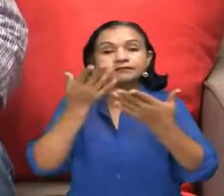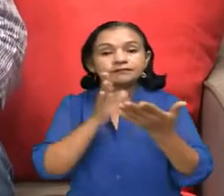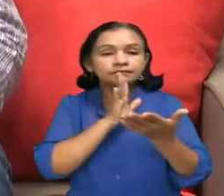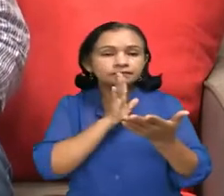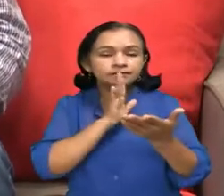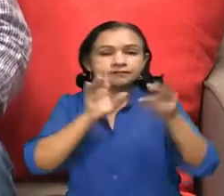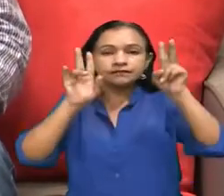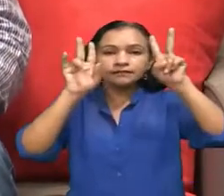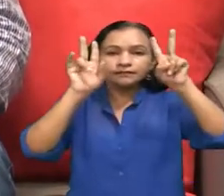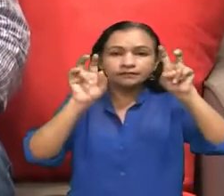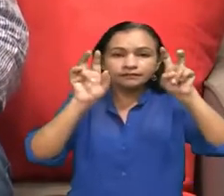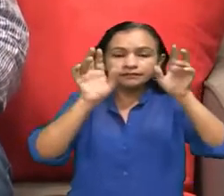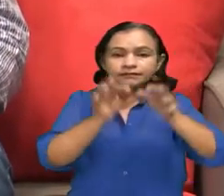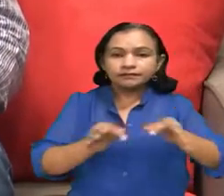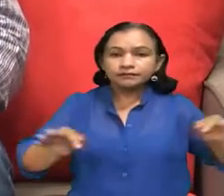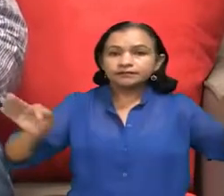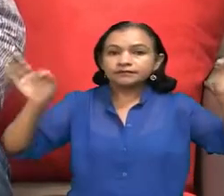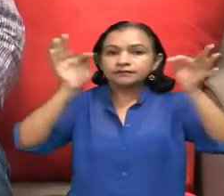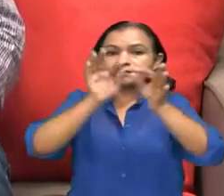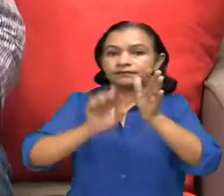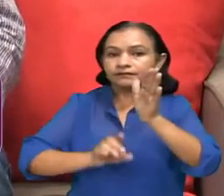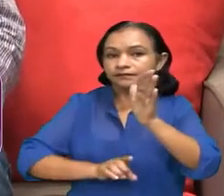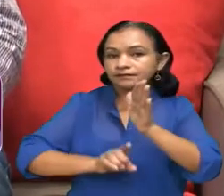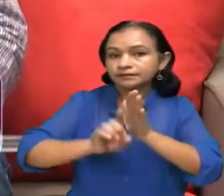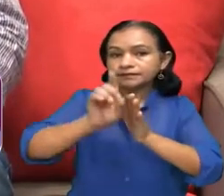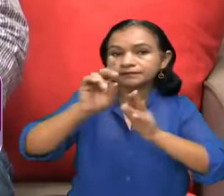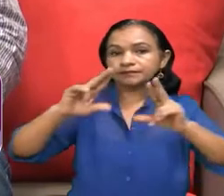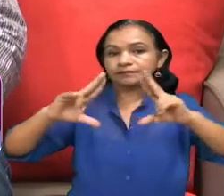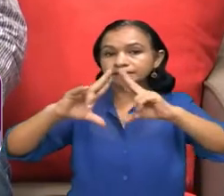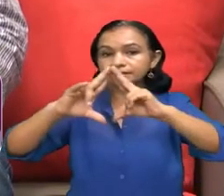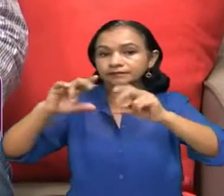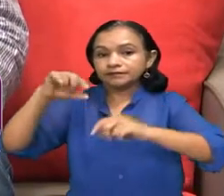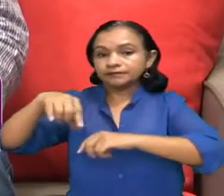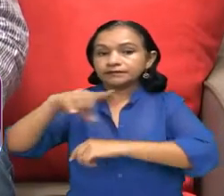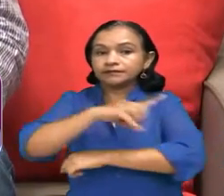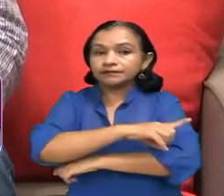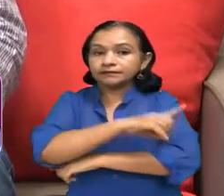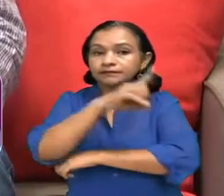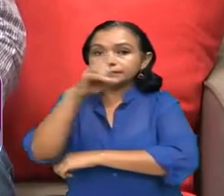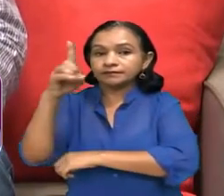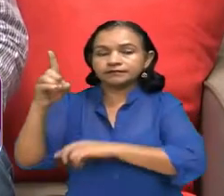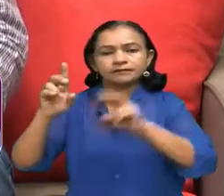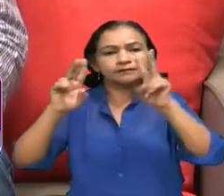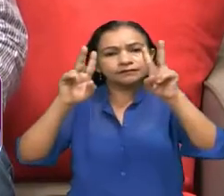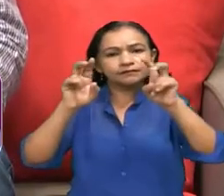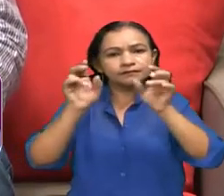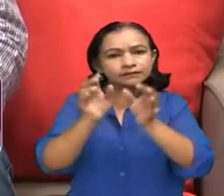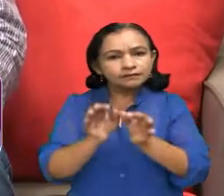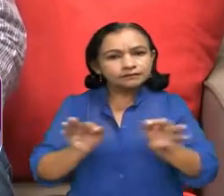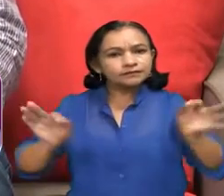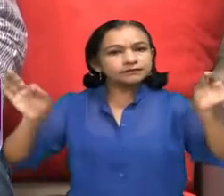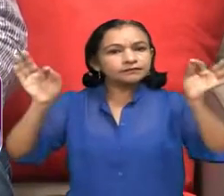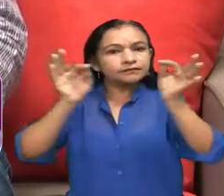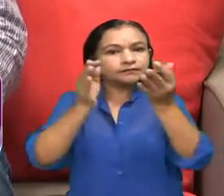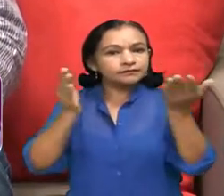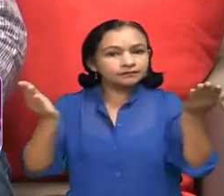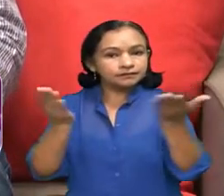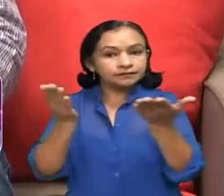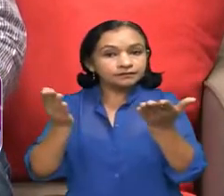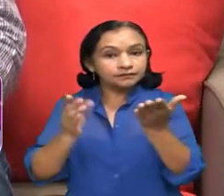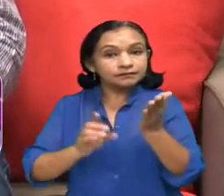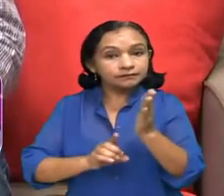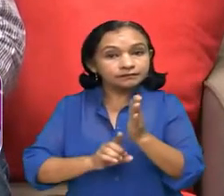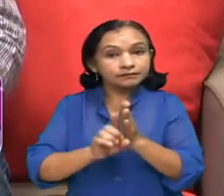sobre temas vitales para el proceso de desarrollo de nuestra nación. Hoy, un tema tan interesante como innovador. Hoy